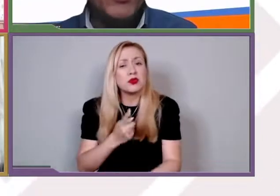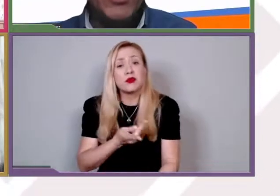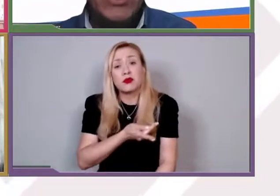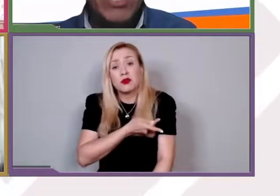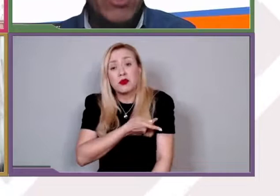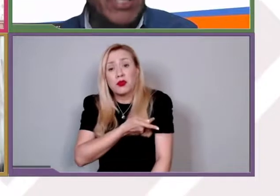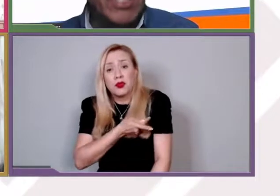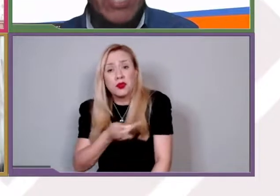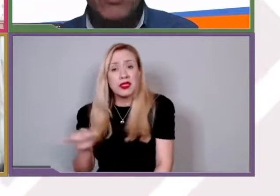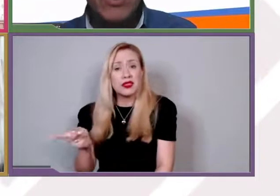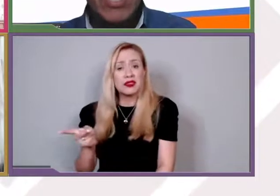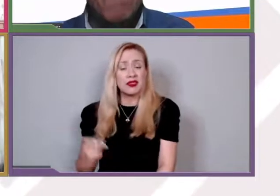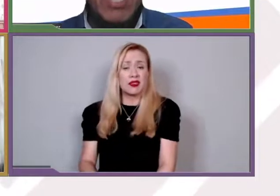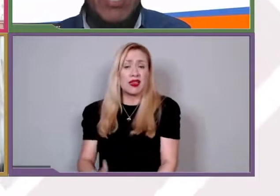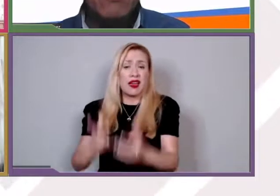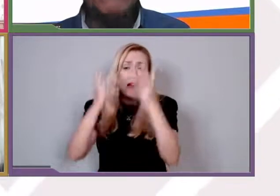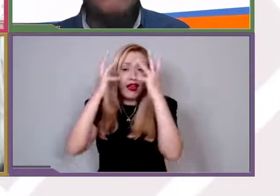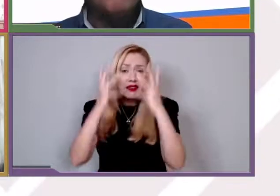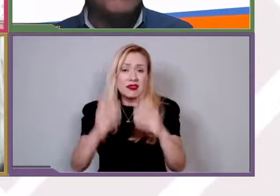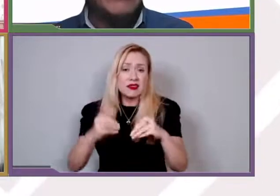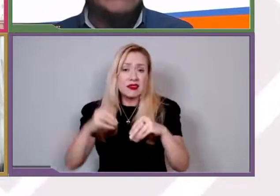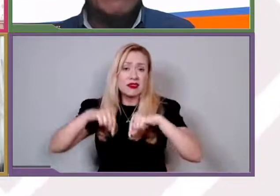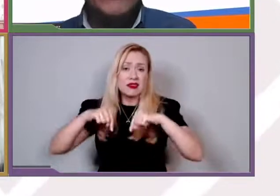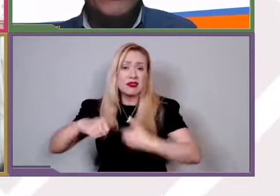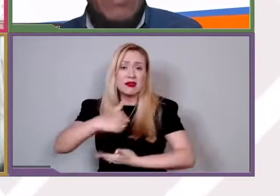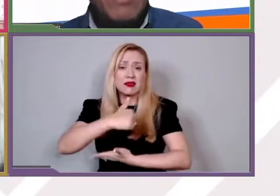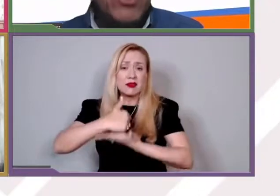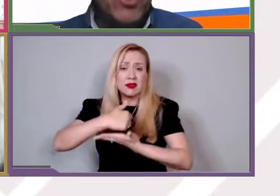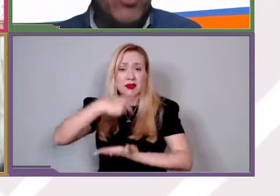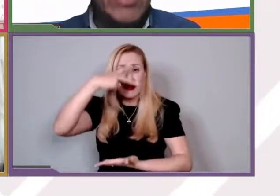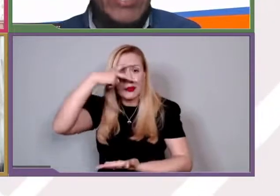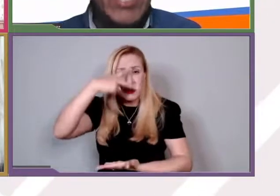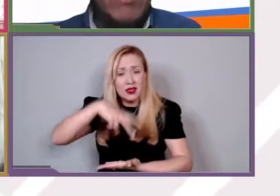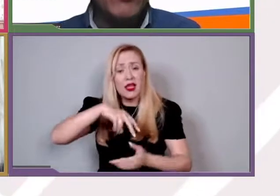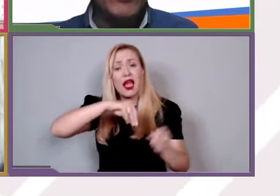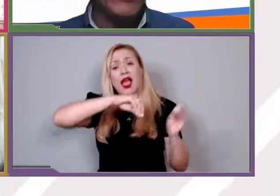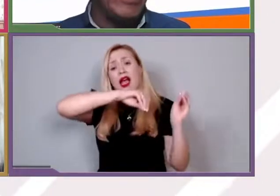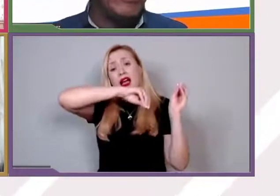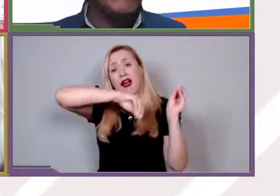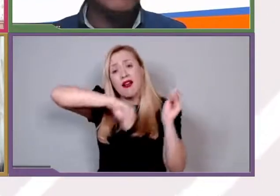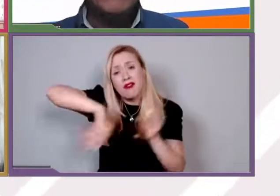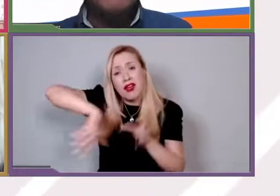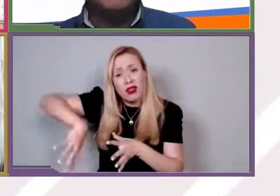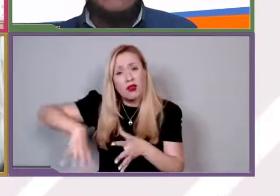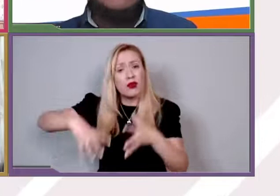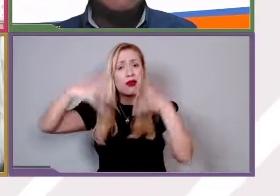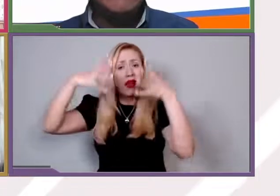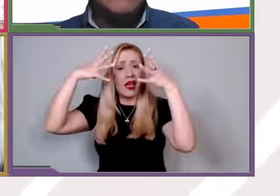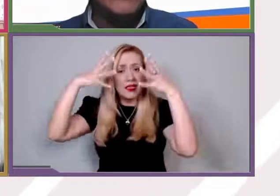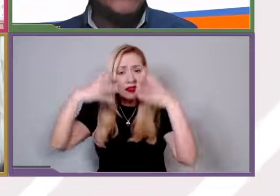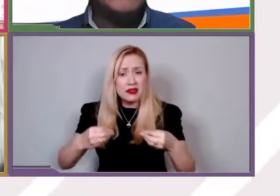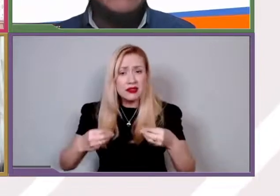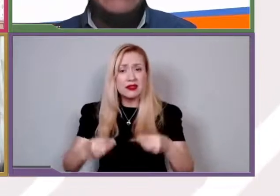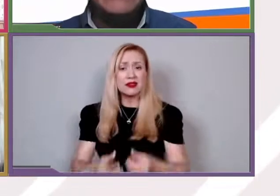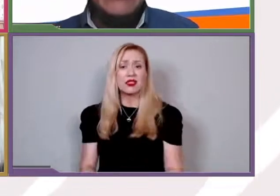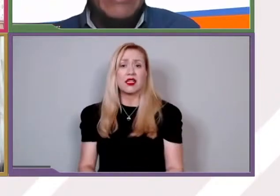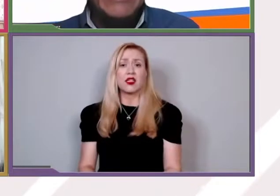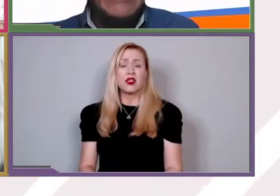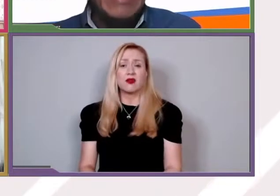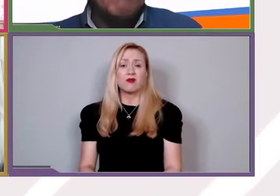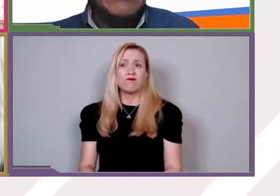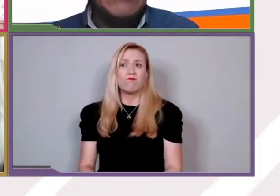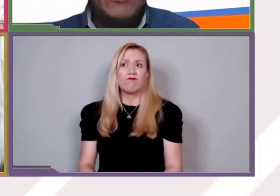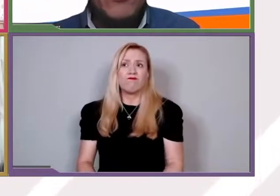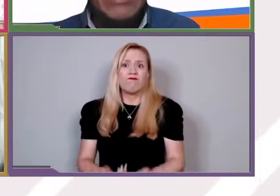viven muchos de ellos aquí en la Ciudad de México, por la situación de abandono que tienen muchos de ellos, por la situación